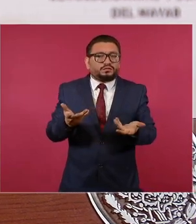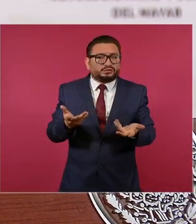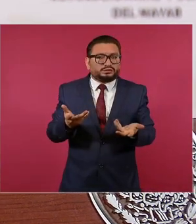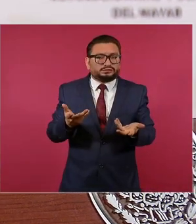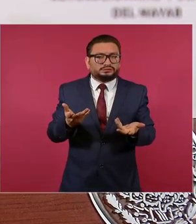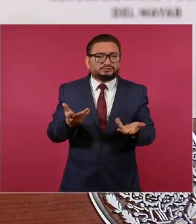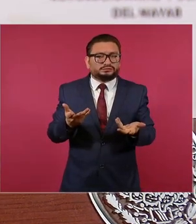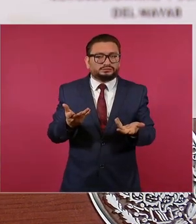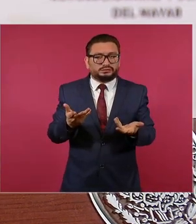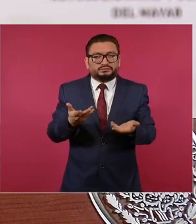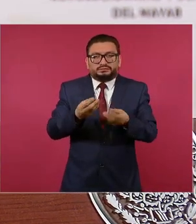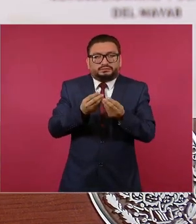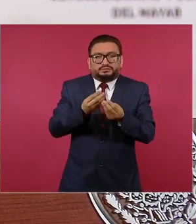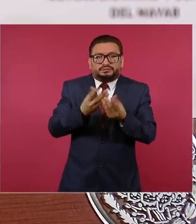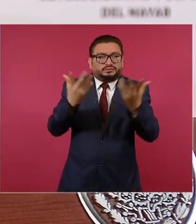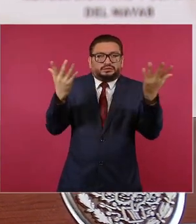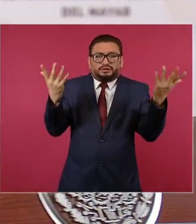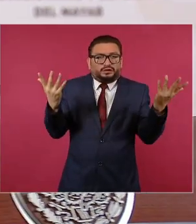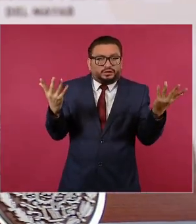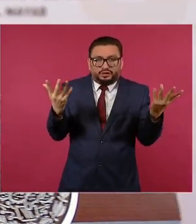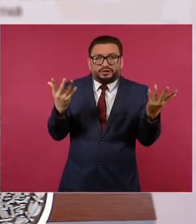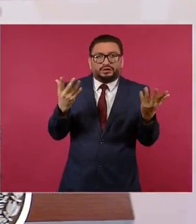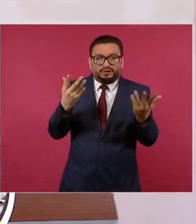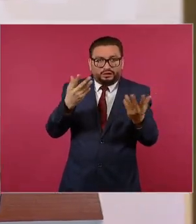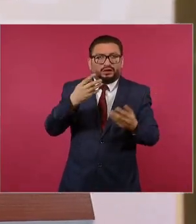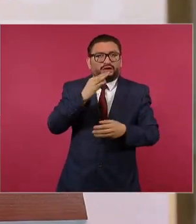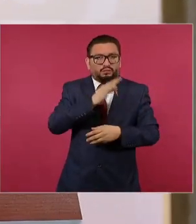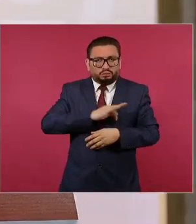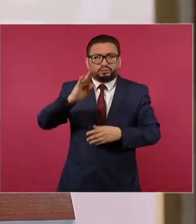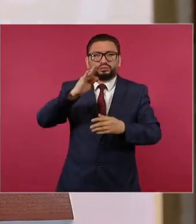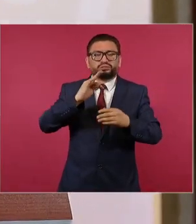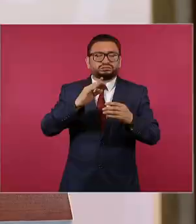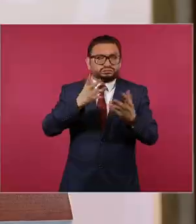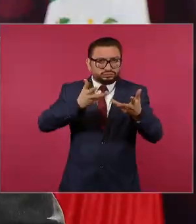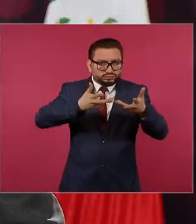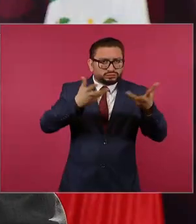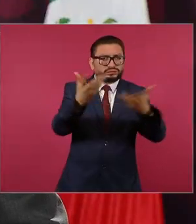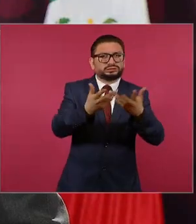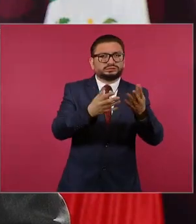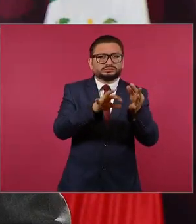porque tenemos ese potencial